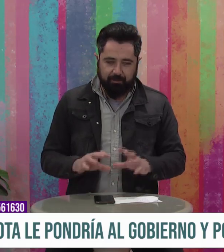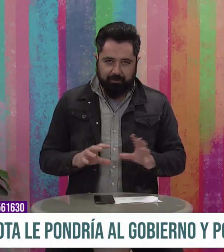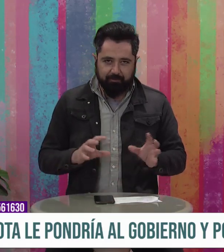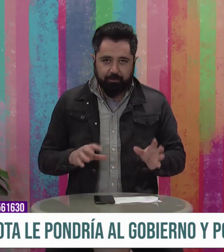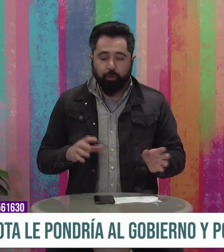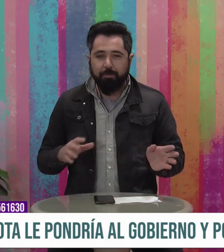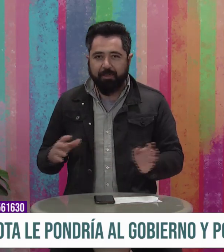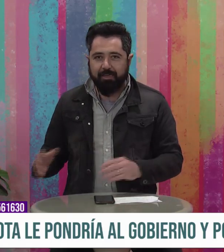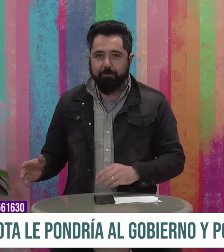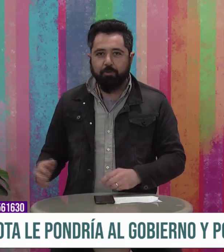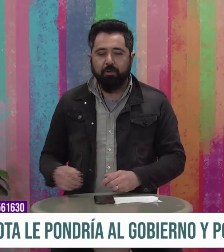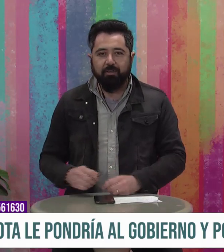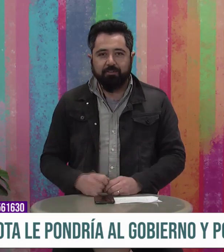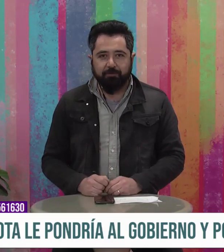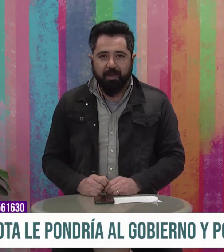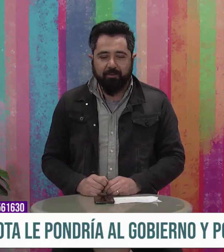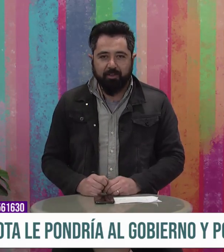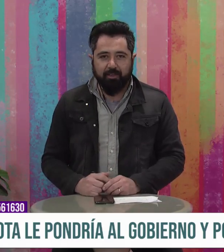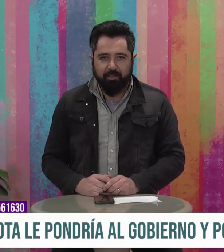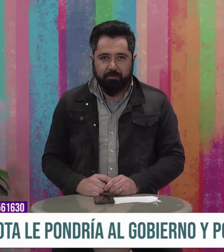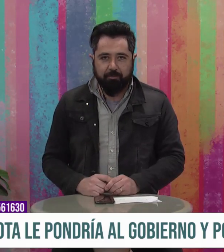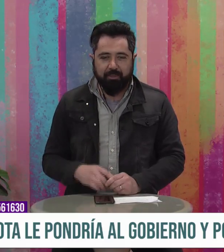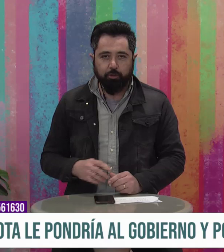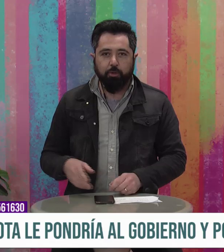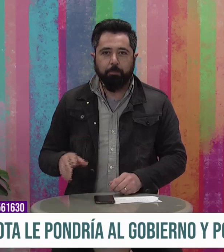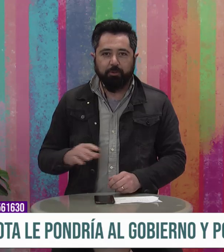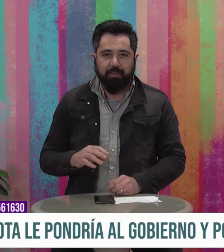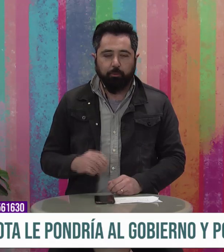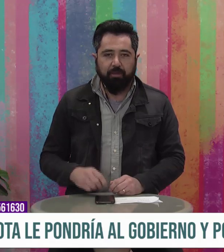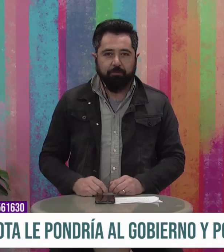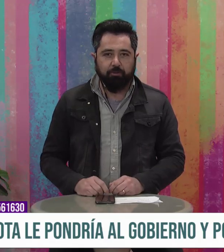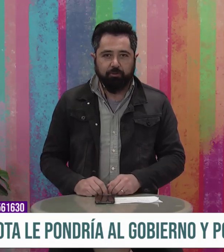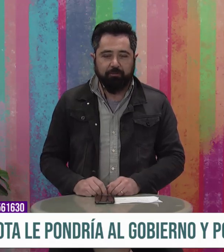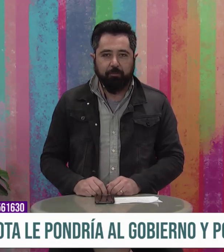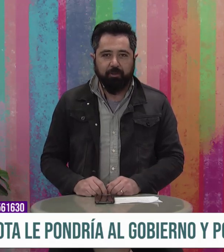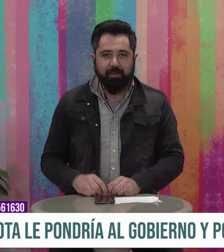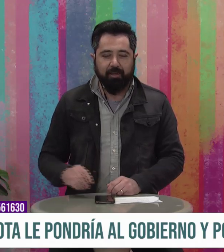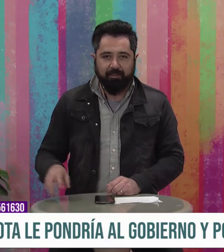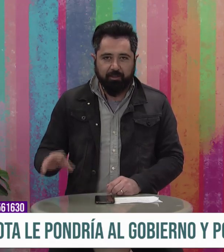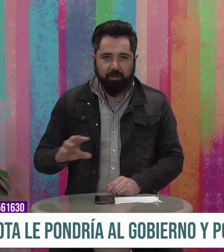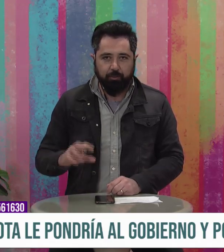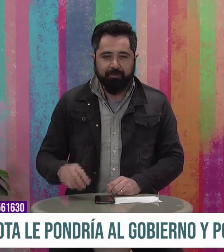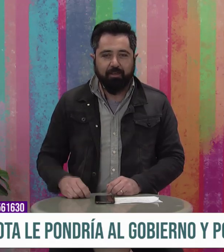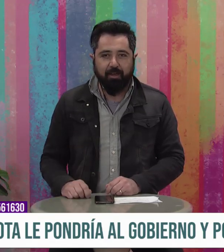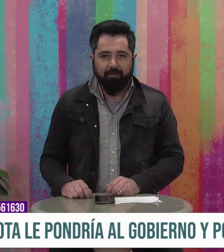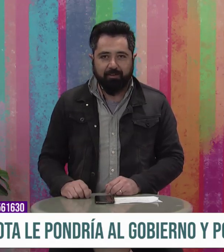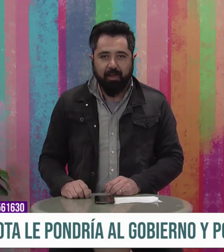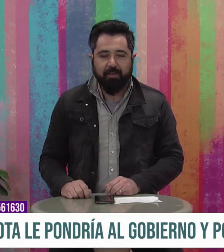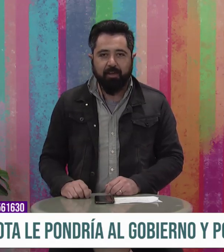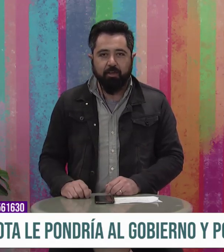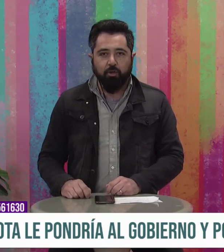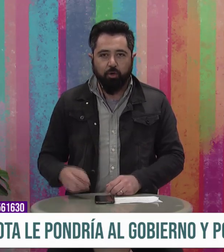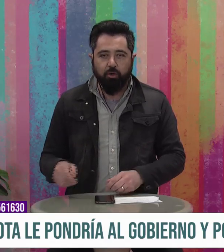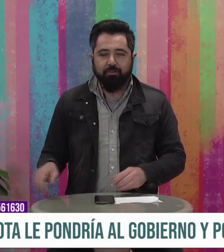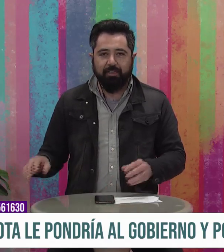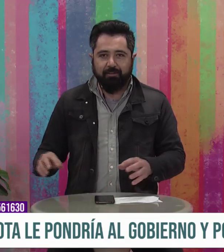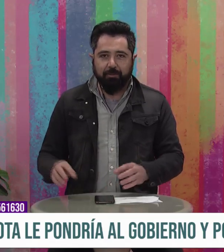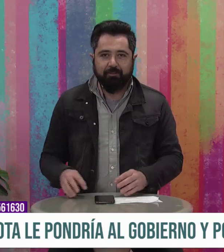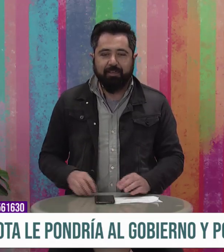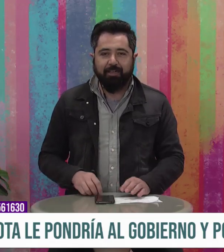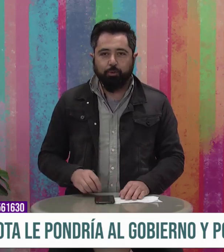Que dentro del mecanismo va a haber, me imagino que un portal web donde usted va a poder agregar una cuenta bancaria